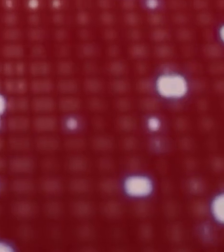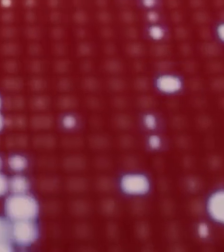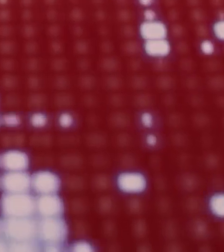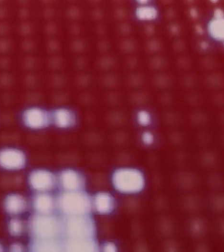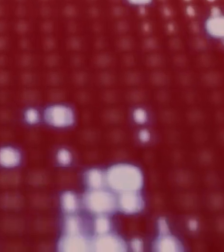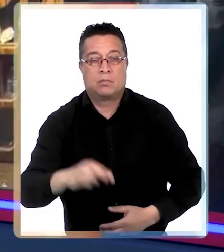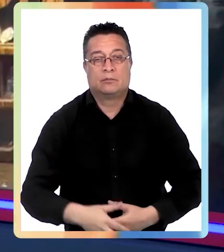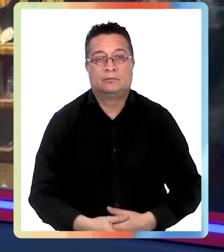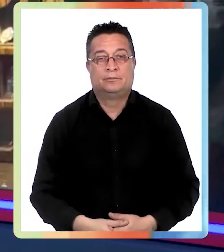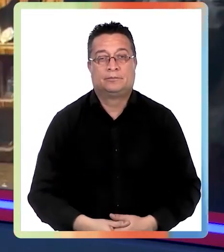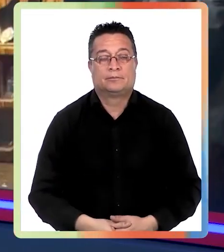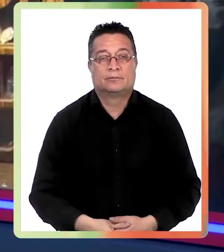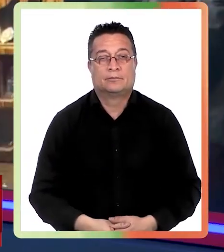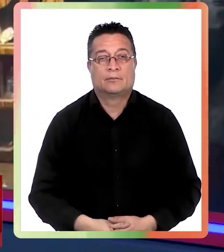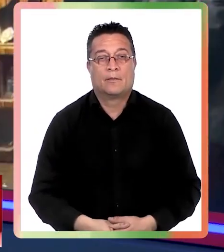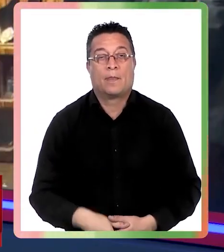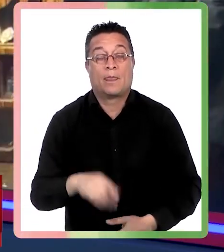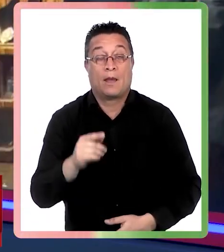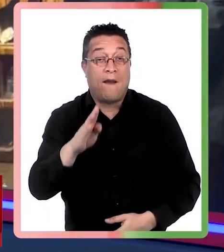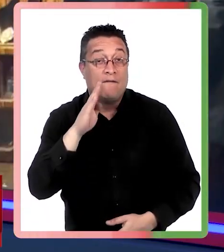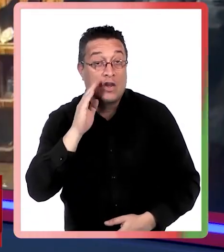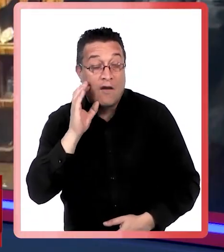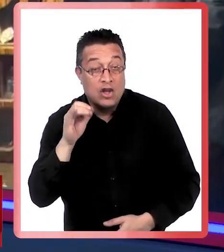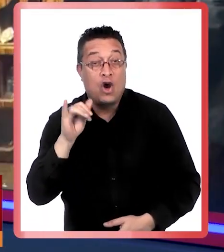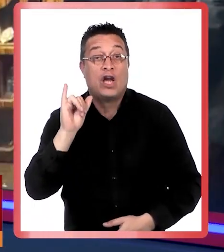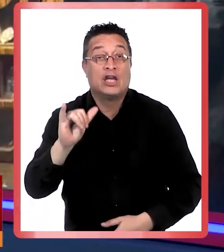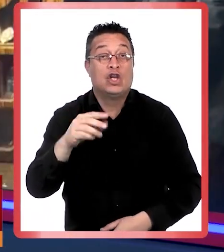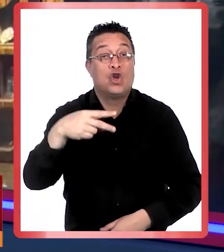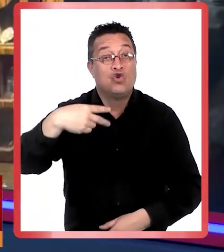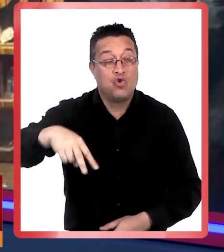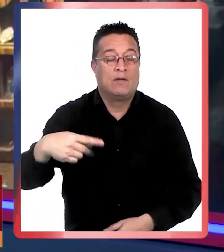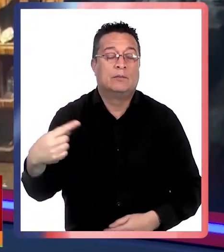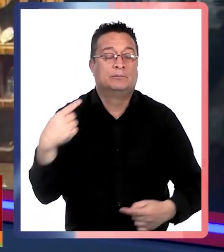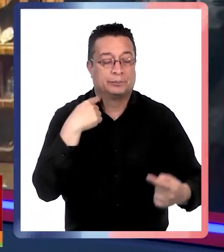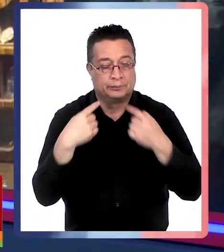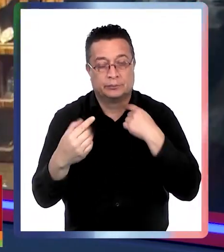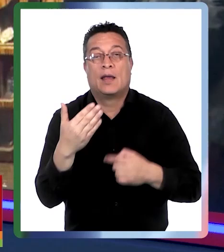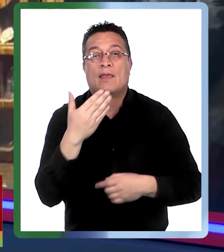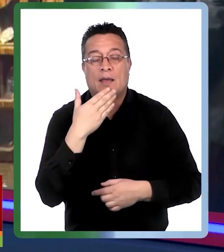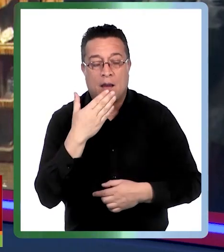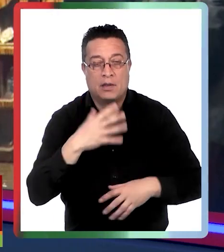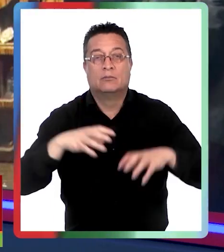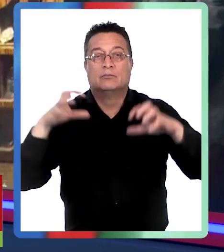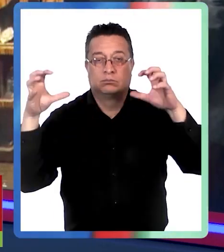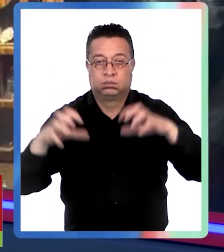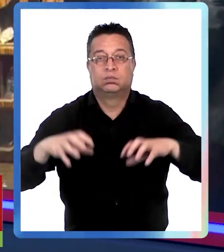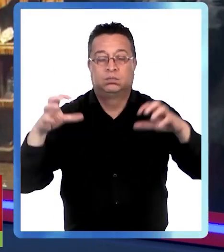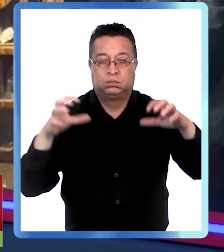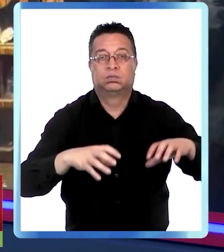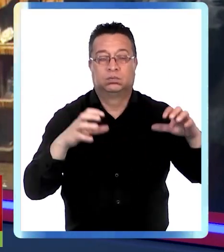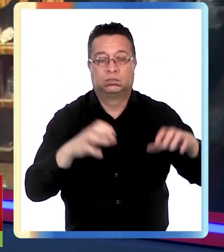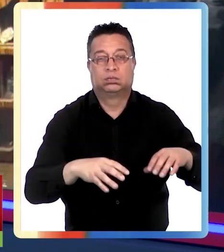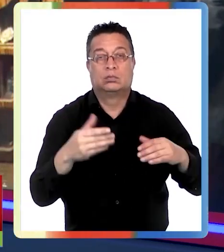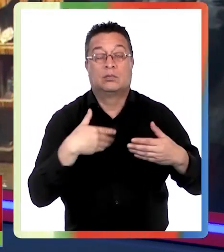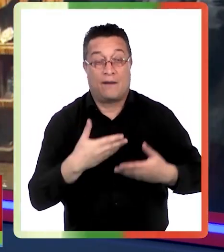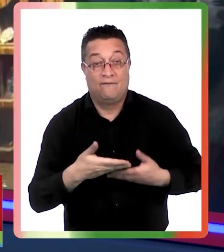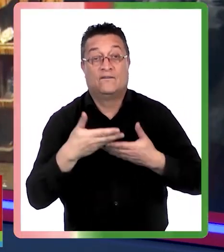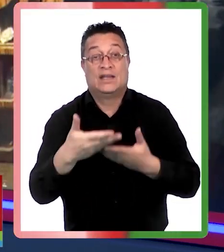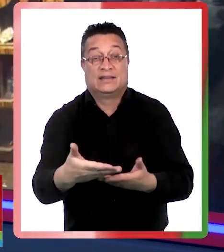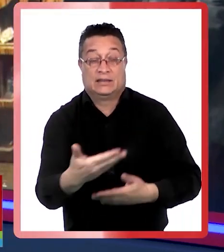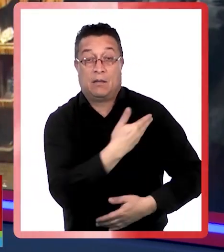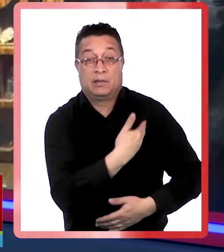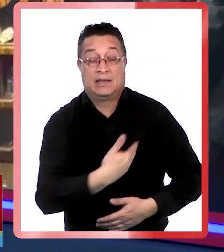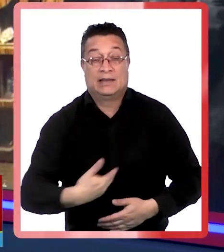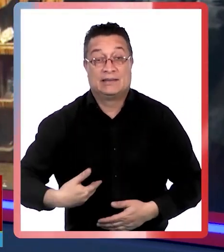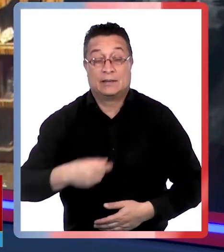contigo la región del bío y el ñuble también fueron afectadas por el paso del sistema frontal tras la visita del presidente de